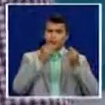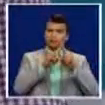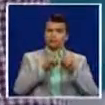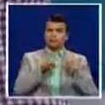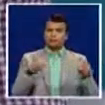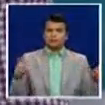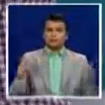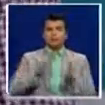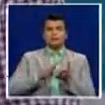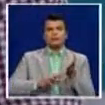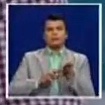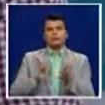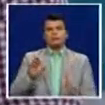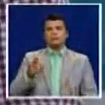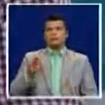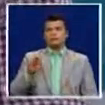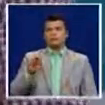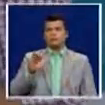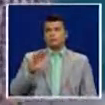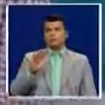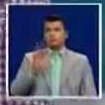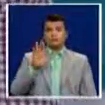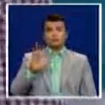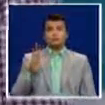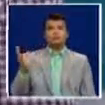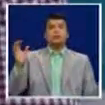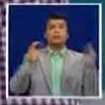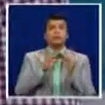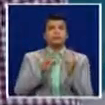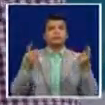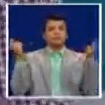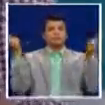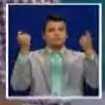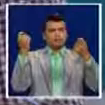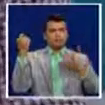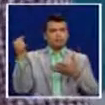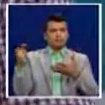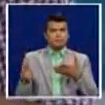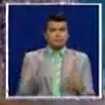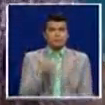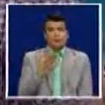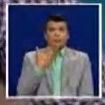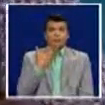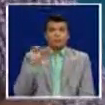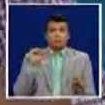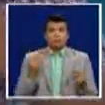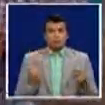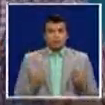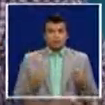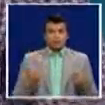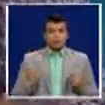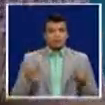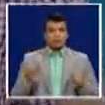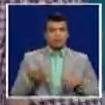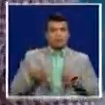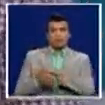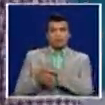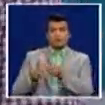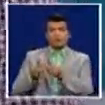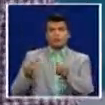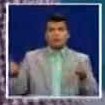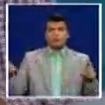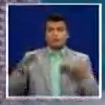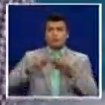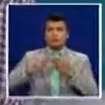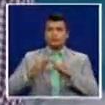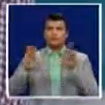produciendo arroz orgánico para su soberanía alimenticia y también para vender algunos excedentes que les permitan sobrevivir y tener acceso a otras cosas como